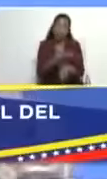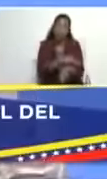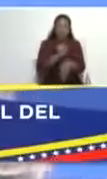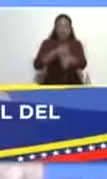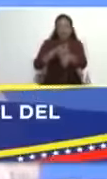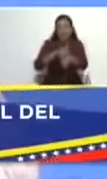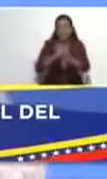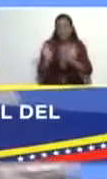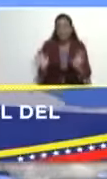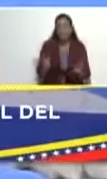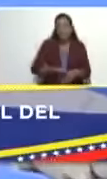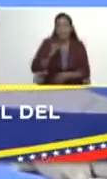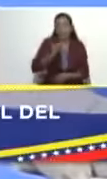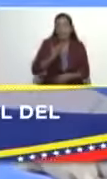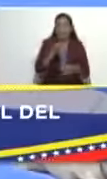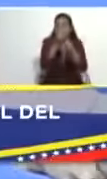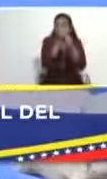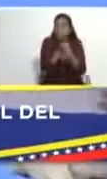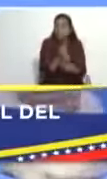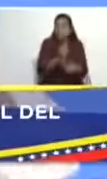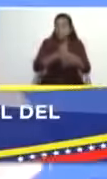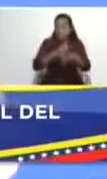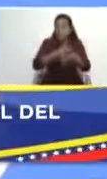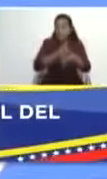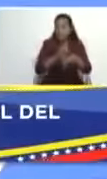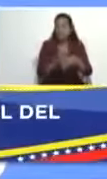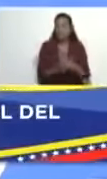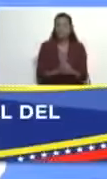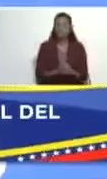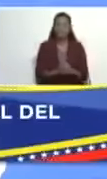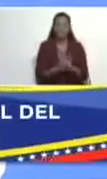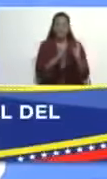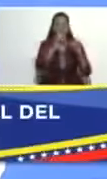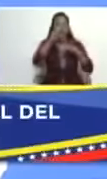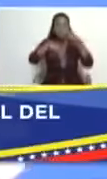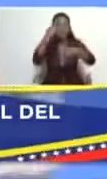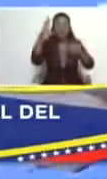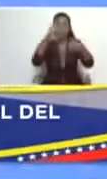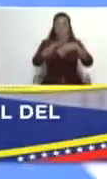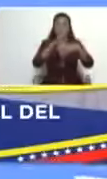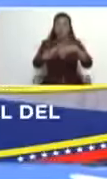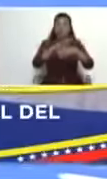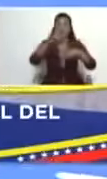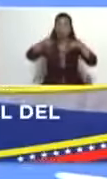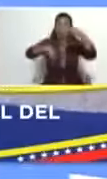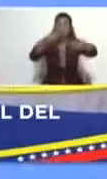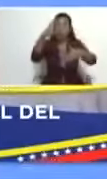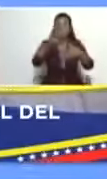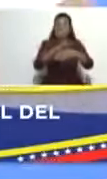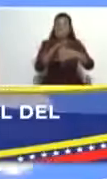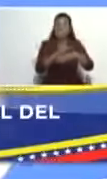decir algo muy importante. El próximo martes,